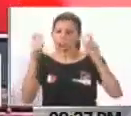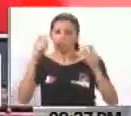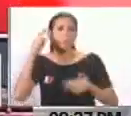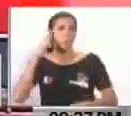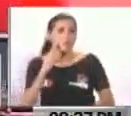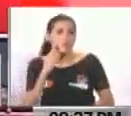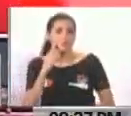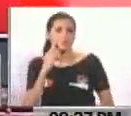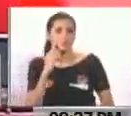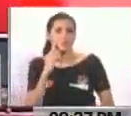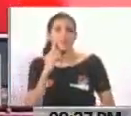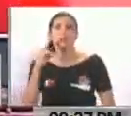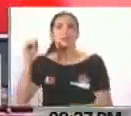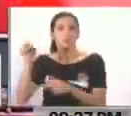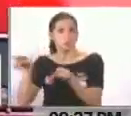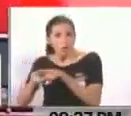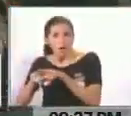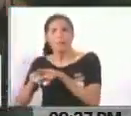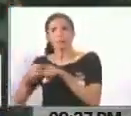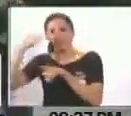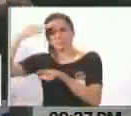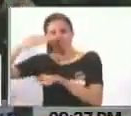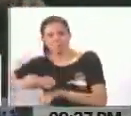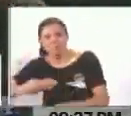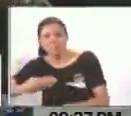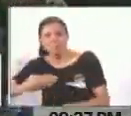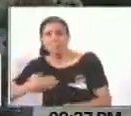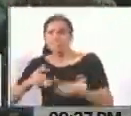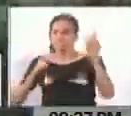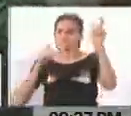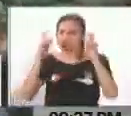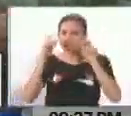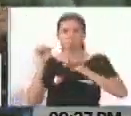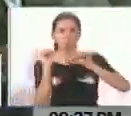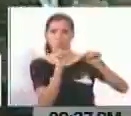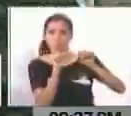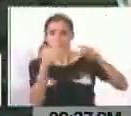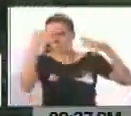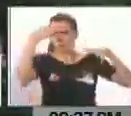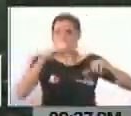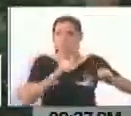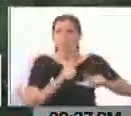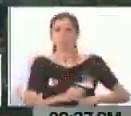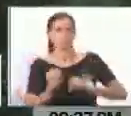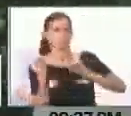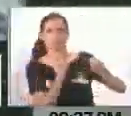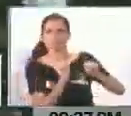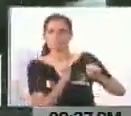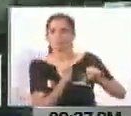hay una fuerza armada chavista, antiimperialista, socialista.